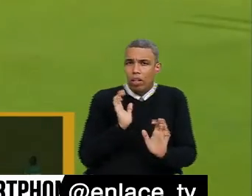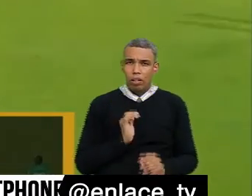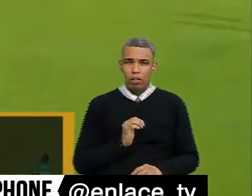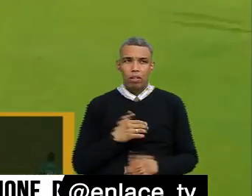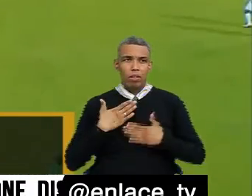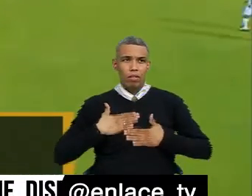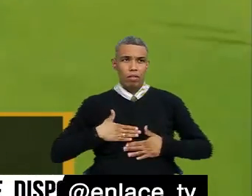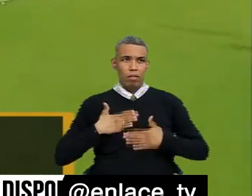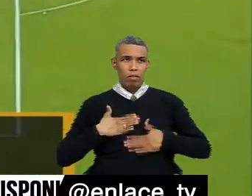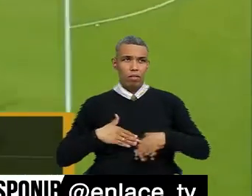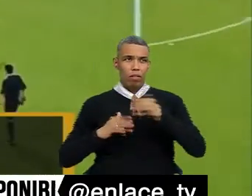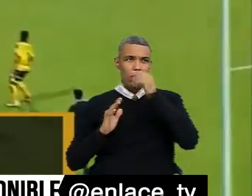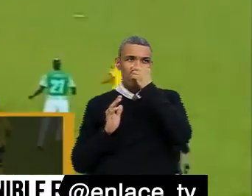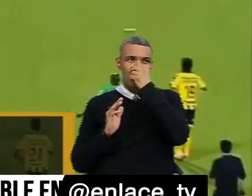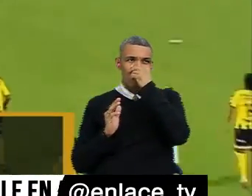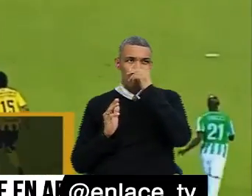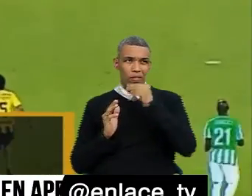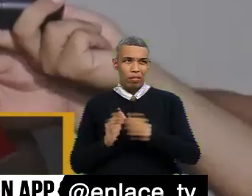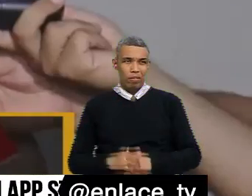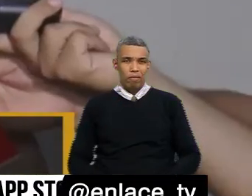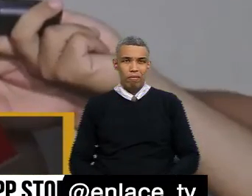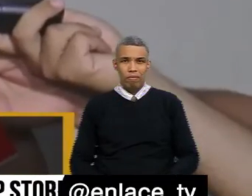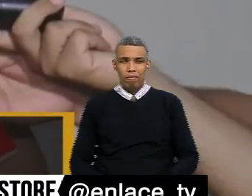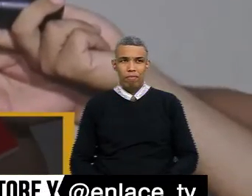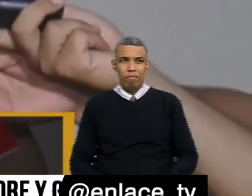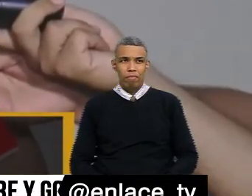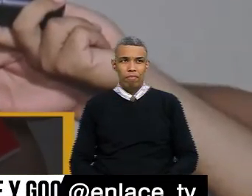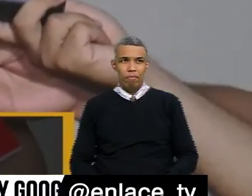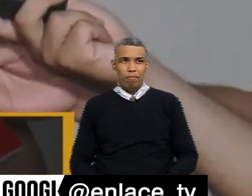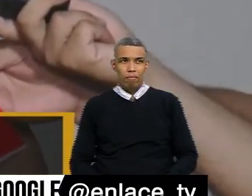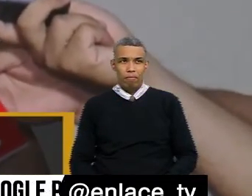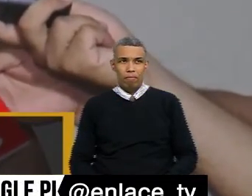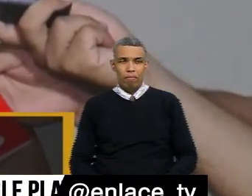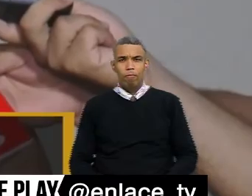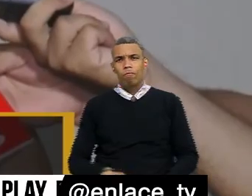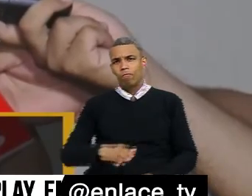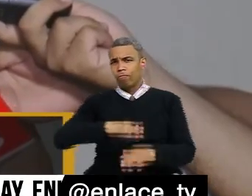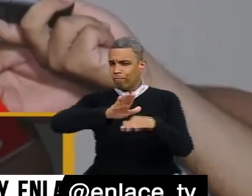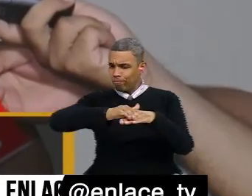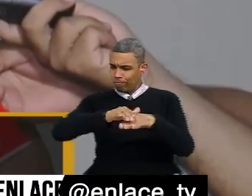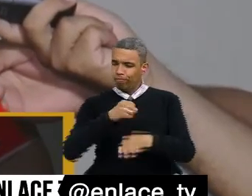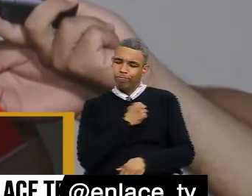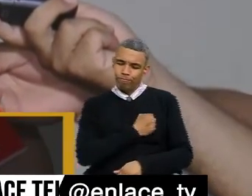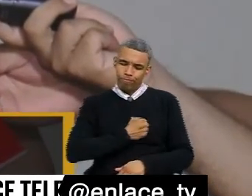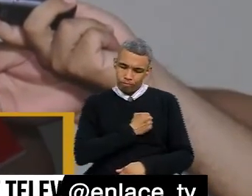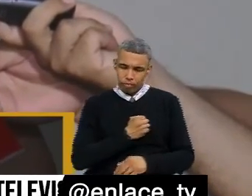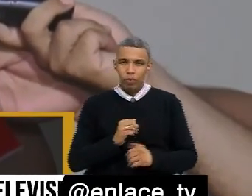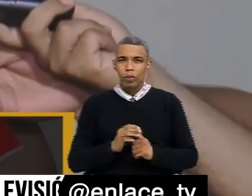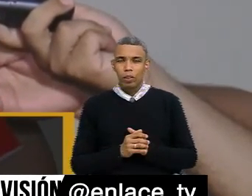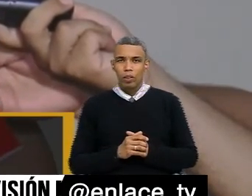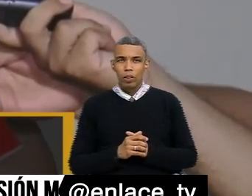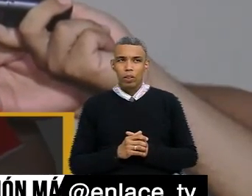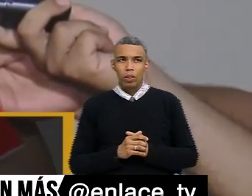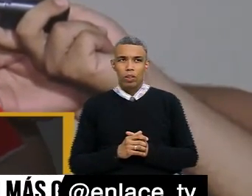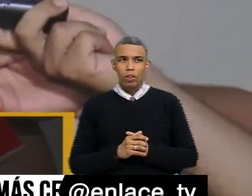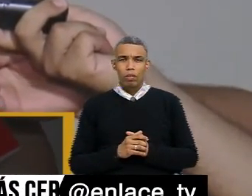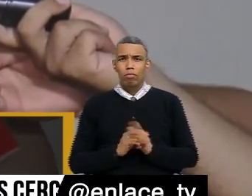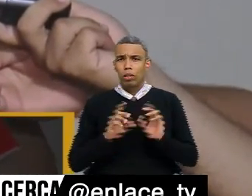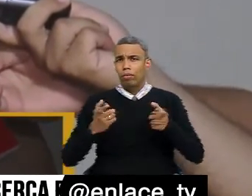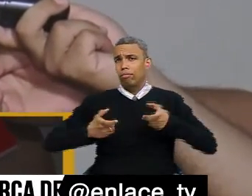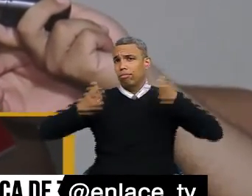a disfrutar del espectáculo del fútbol. Invitamos a toda la ciudadanía a que por favor hagamos un uso responsable de este